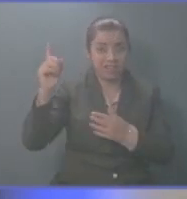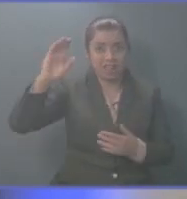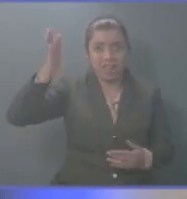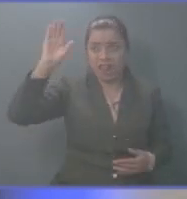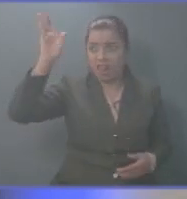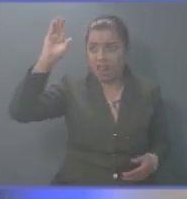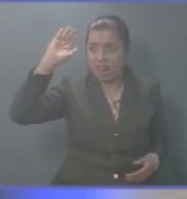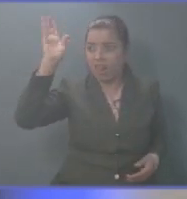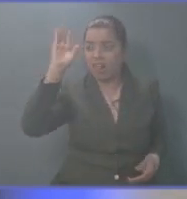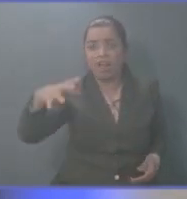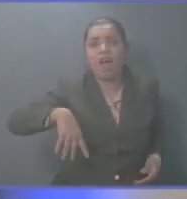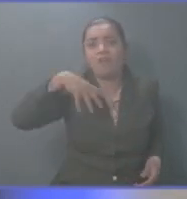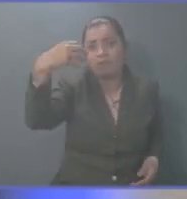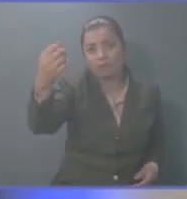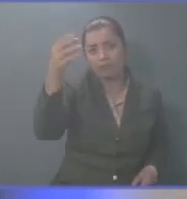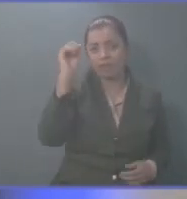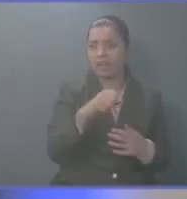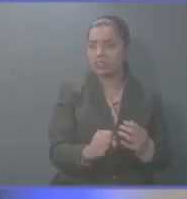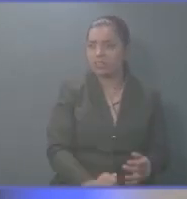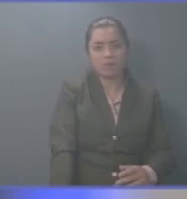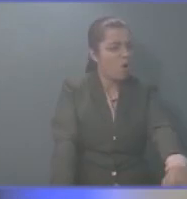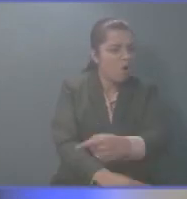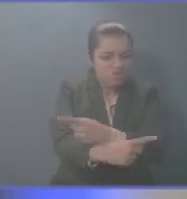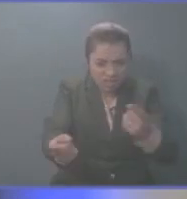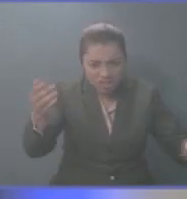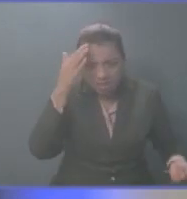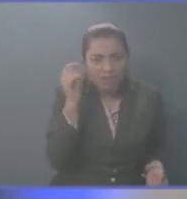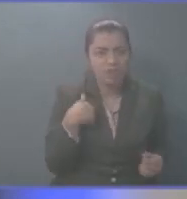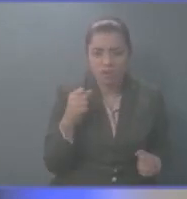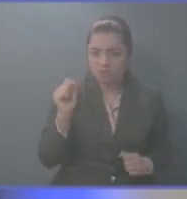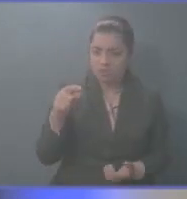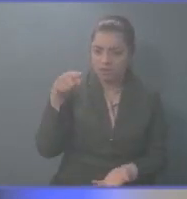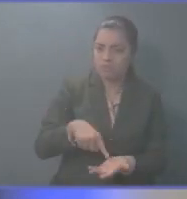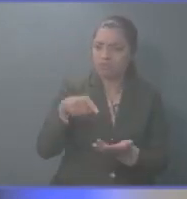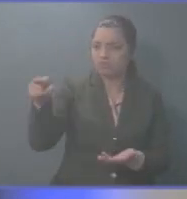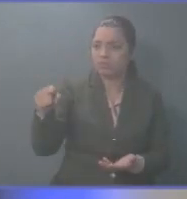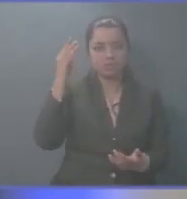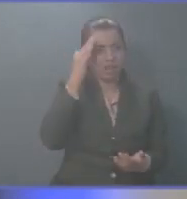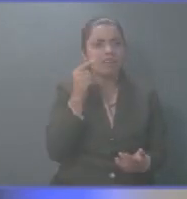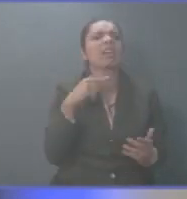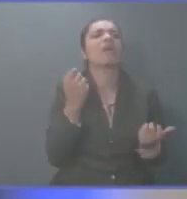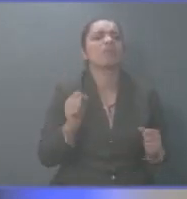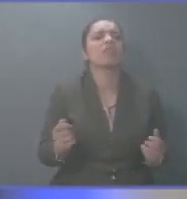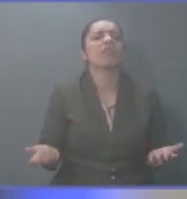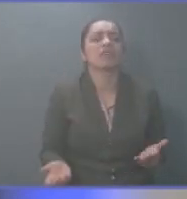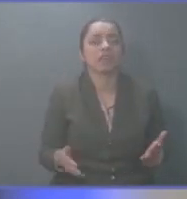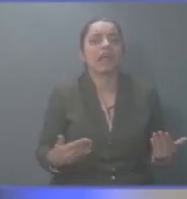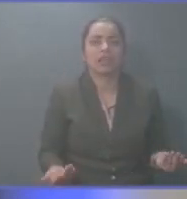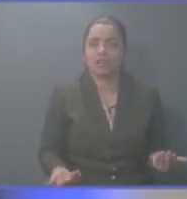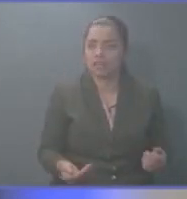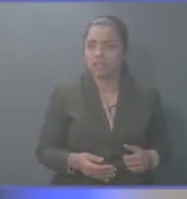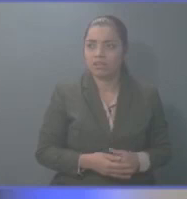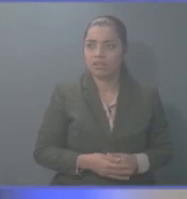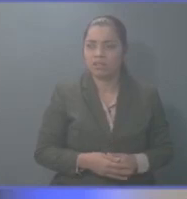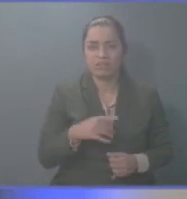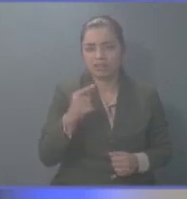la parte exterior de la asamblea y dice, ustedes saben que yo puedo tocar el botón y saben qué es lo que puede pasar. Ese tipo de cosas